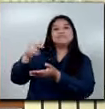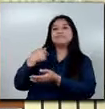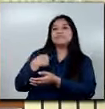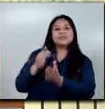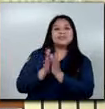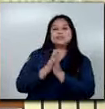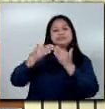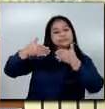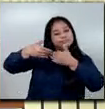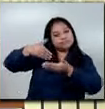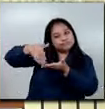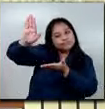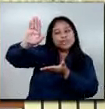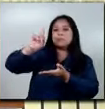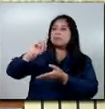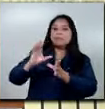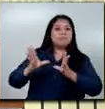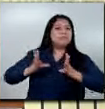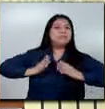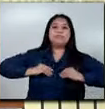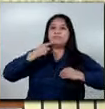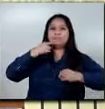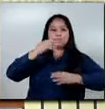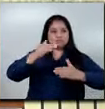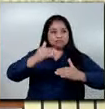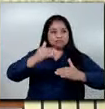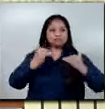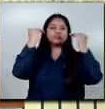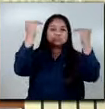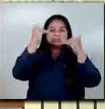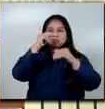contemplar ningún ataque a la soberanía de ningún país,